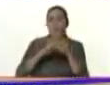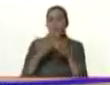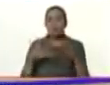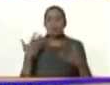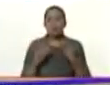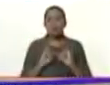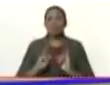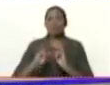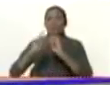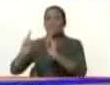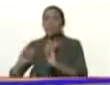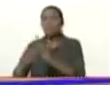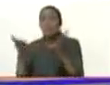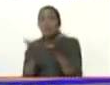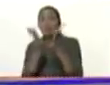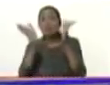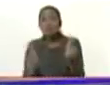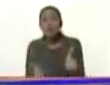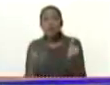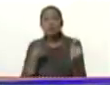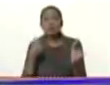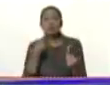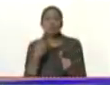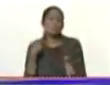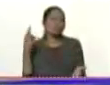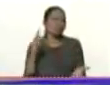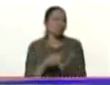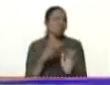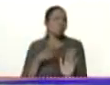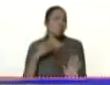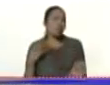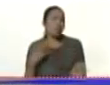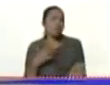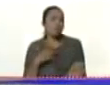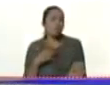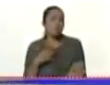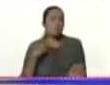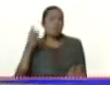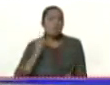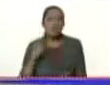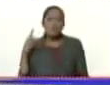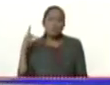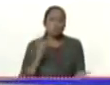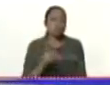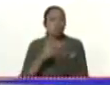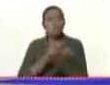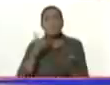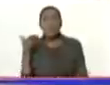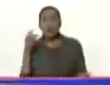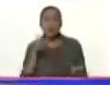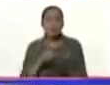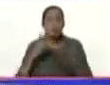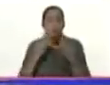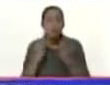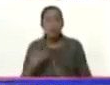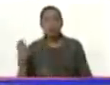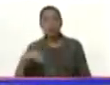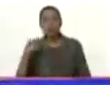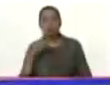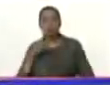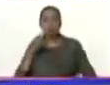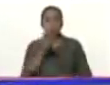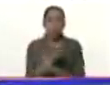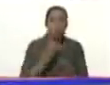era el acto de ustedes, yo dije, no puedo fallar, tengo que estar al lado de la juventud